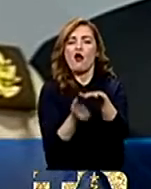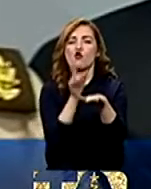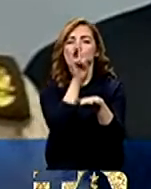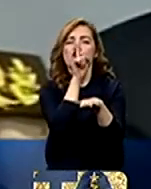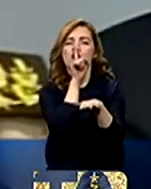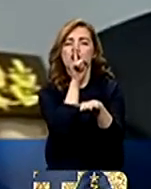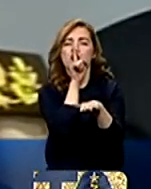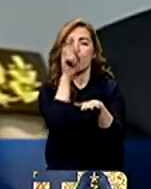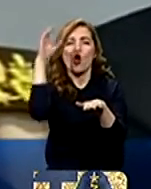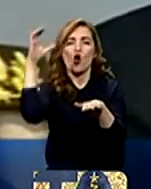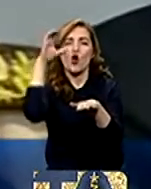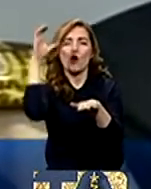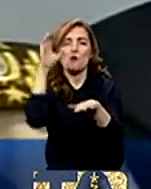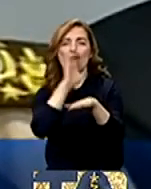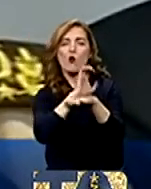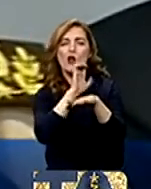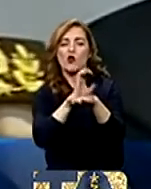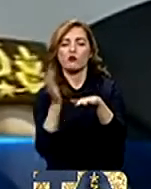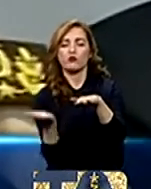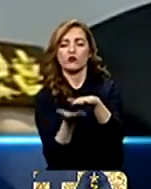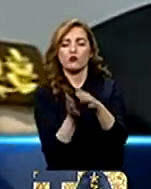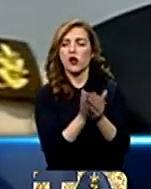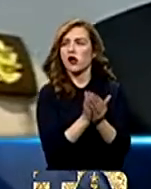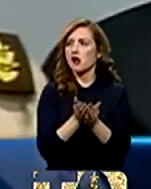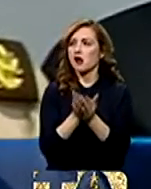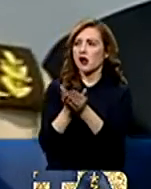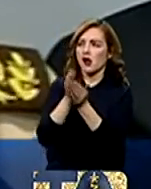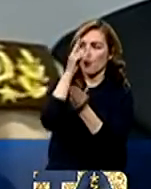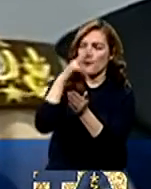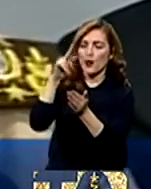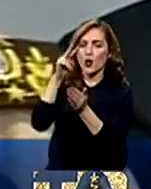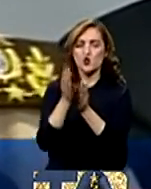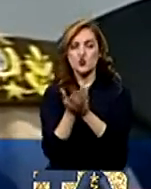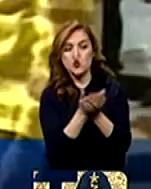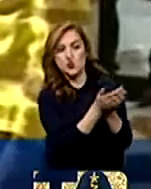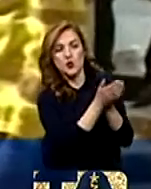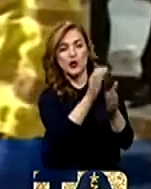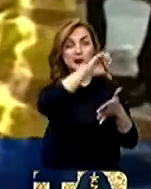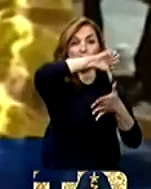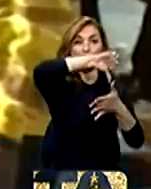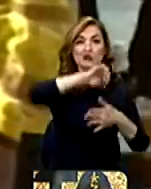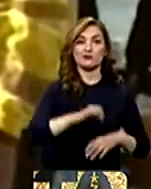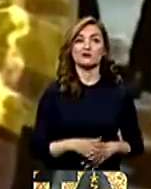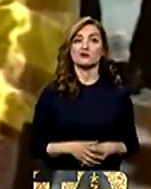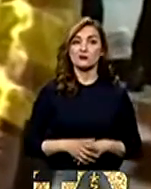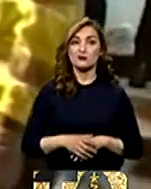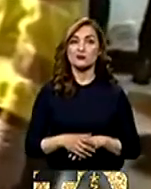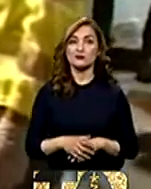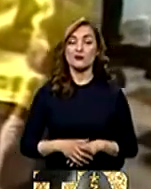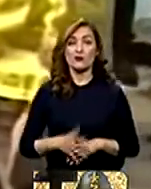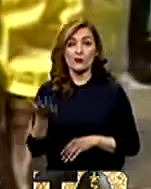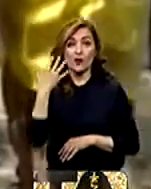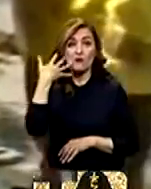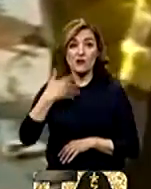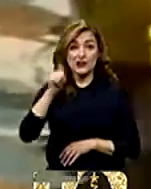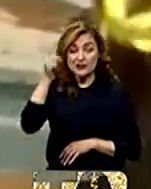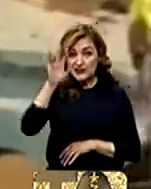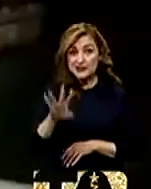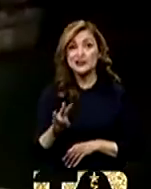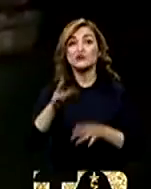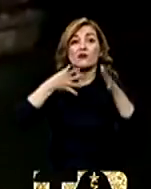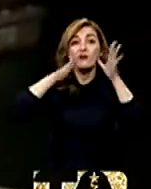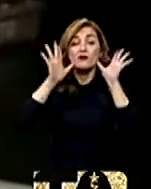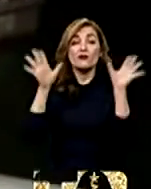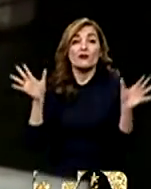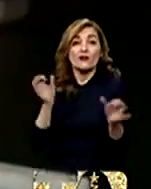desde Colombia y Ecuador sean trasladadas hacia México y Centroamérica. Fue una operación conjunta que el pasado 17 de diciembre se